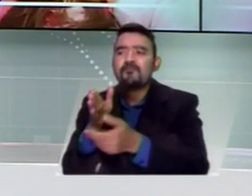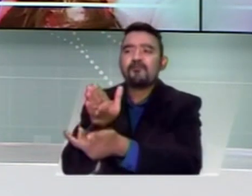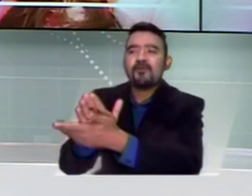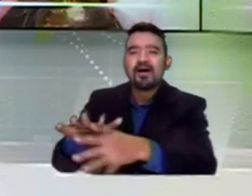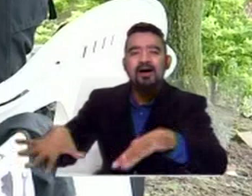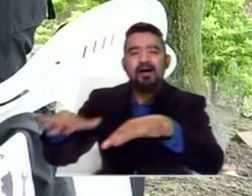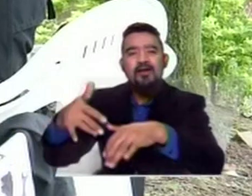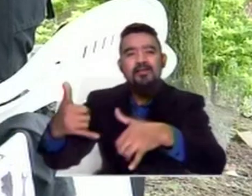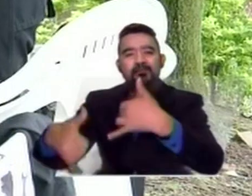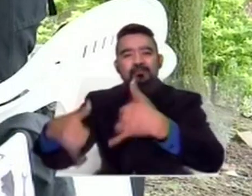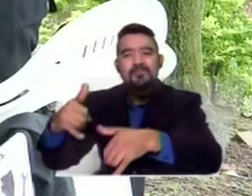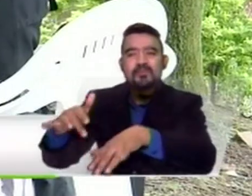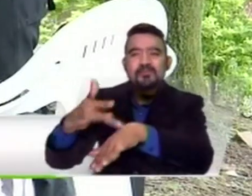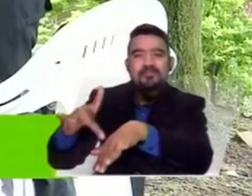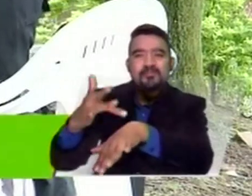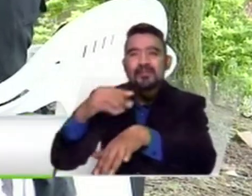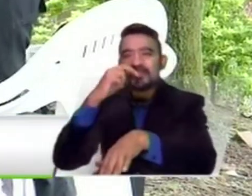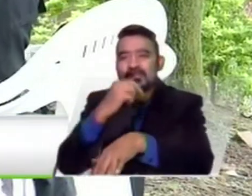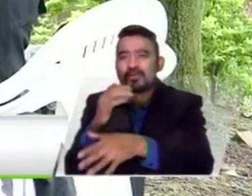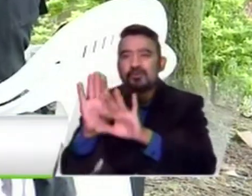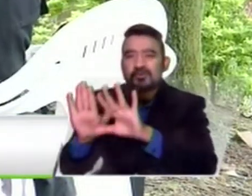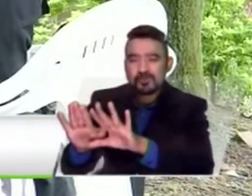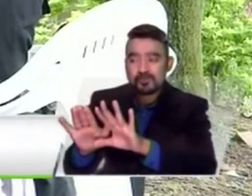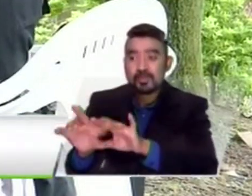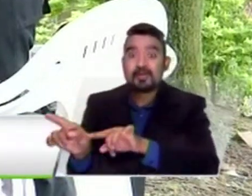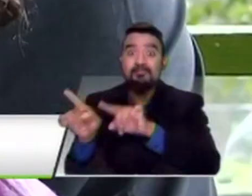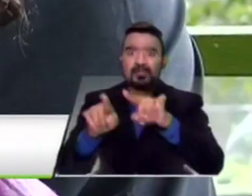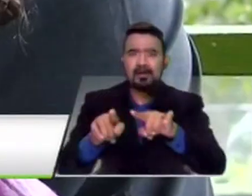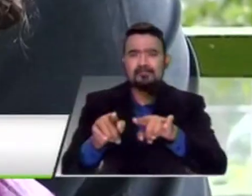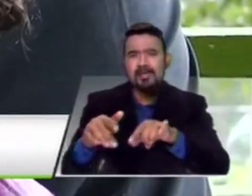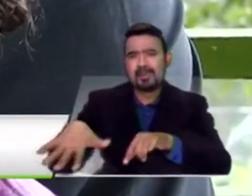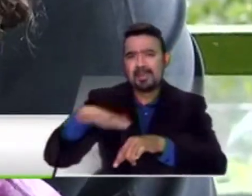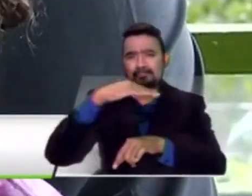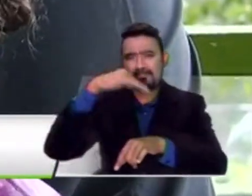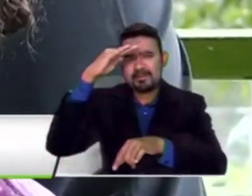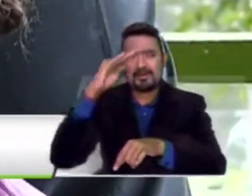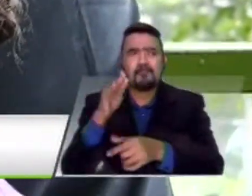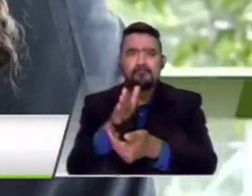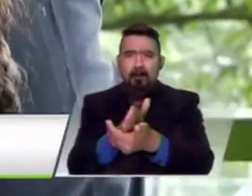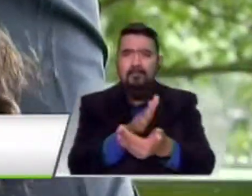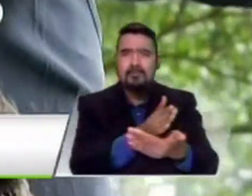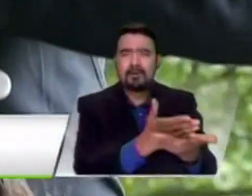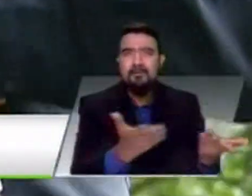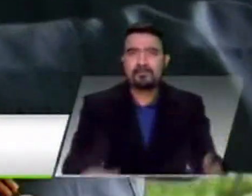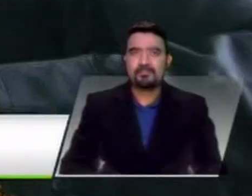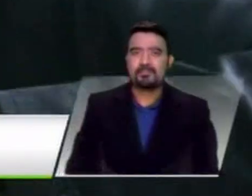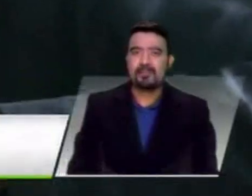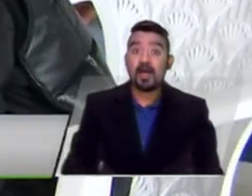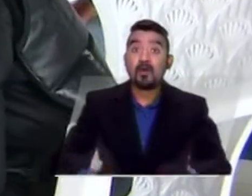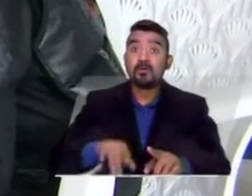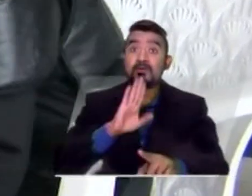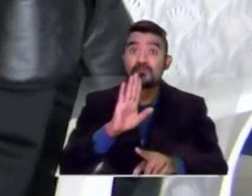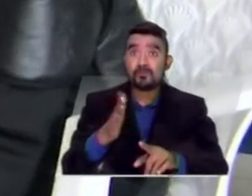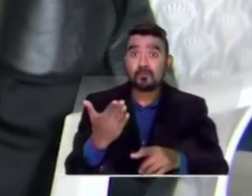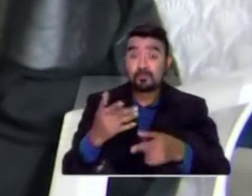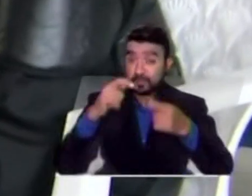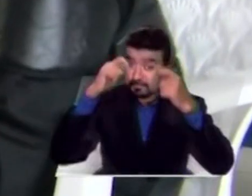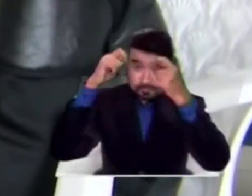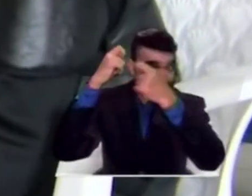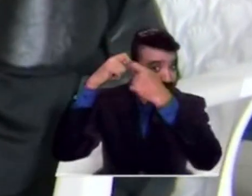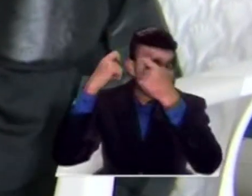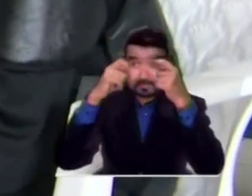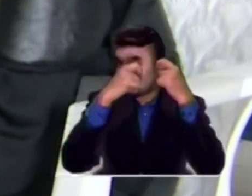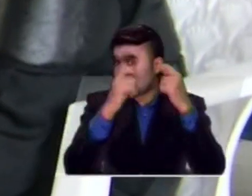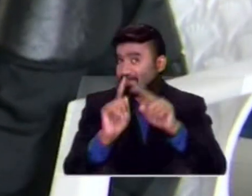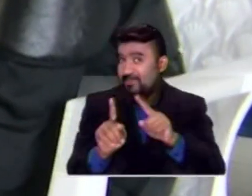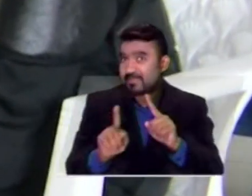Aburrá. Si era peluquería, se la tenía. El día ameritaba un peinado especial. Los